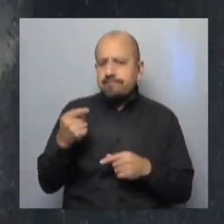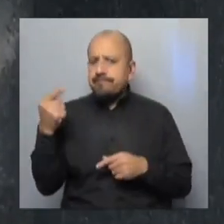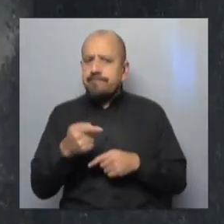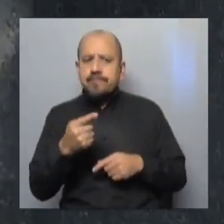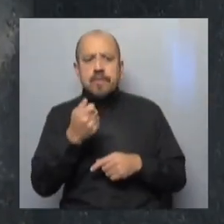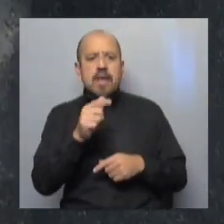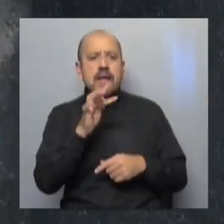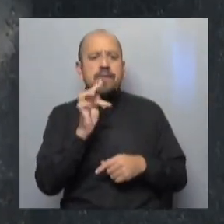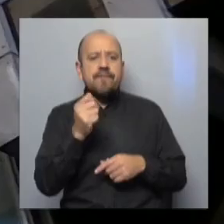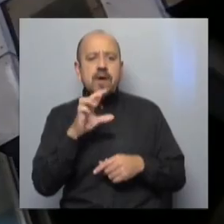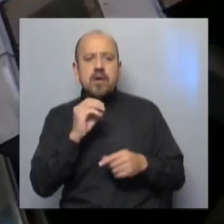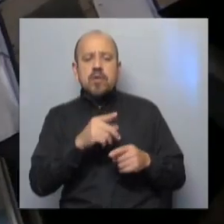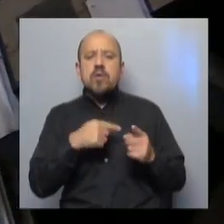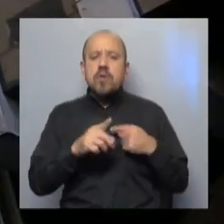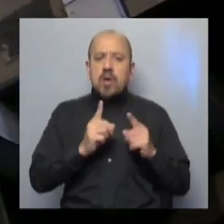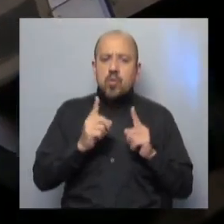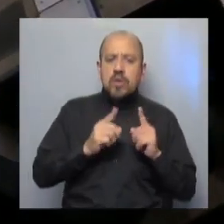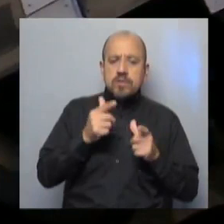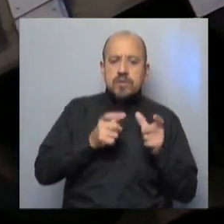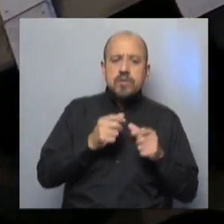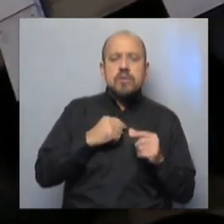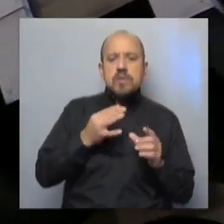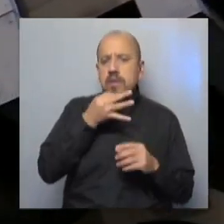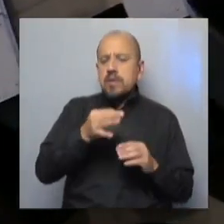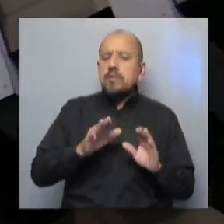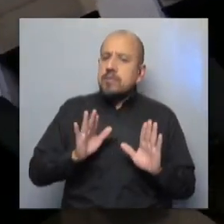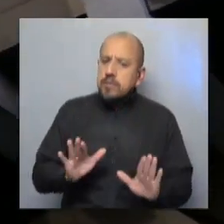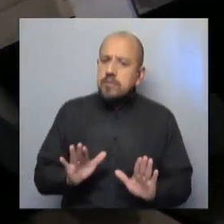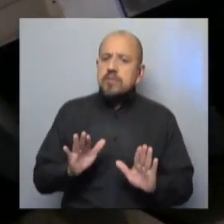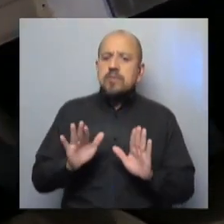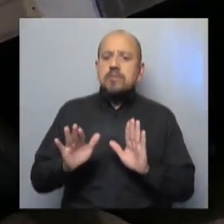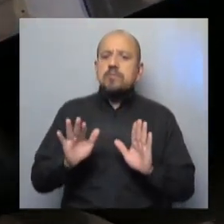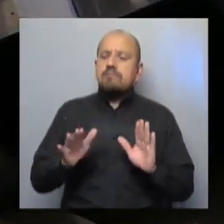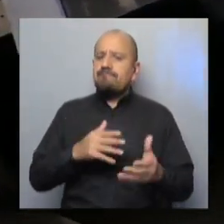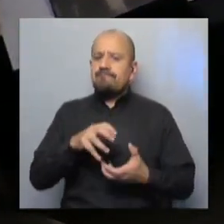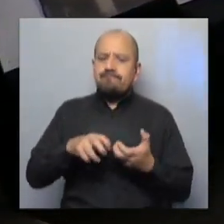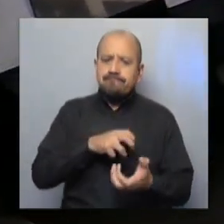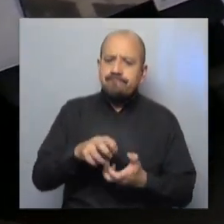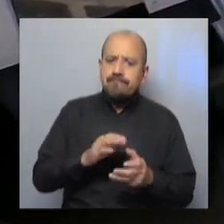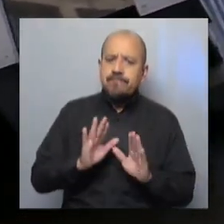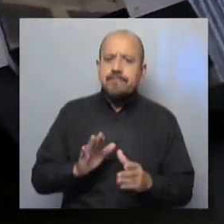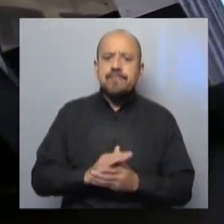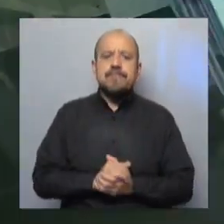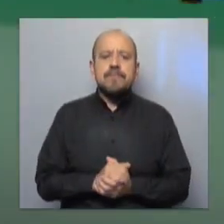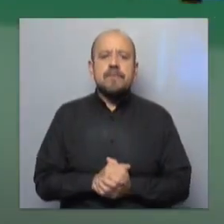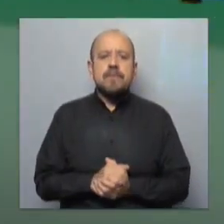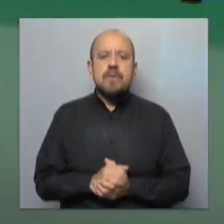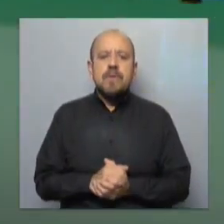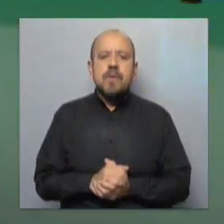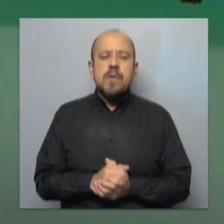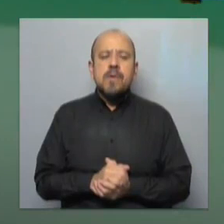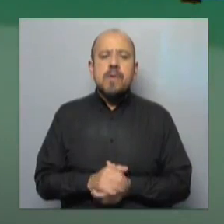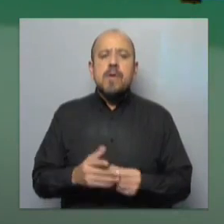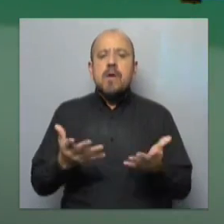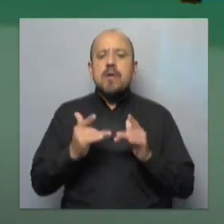pese a lo resuelto hubo integrantes del organismo que llamaron a manejar el asunto sin generar conventillo y ahora